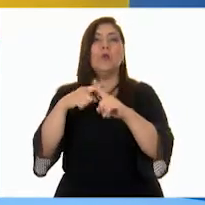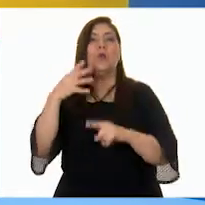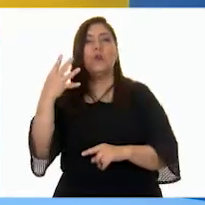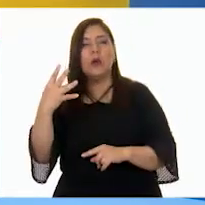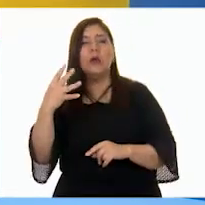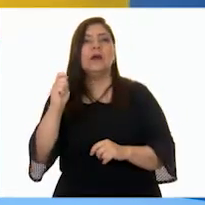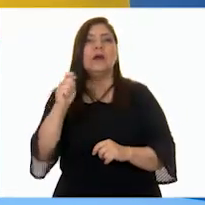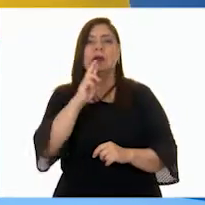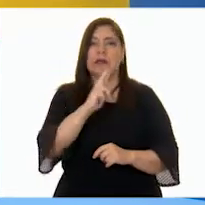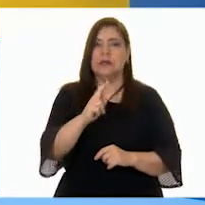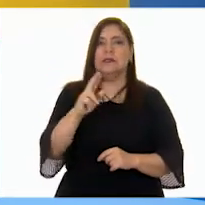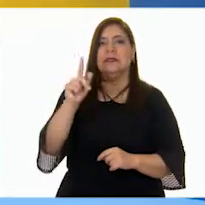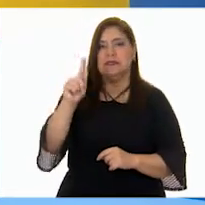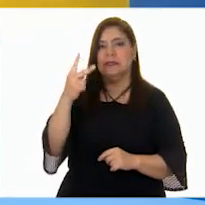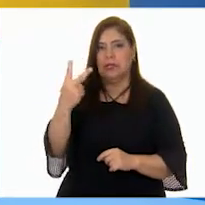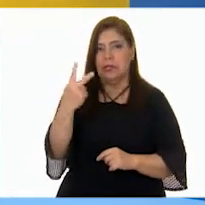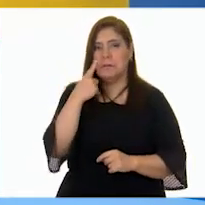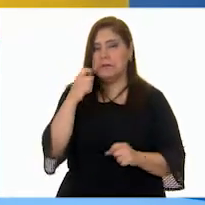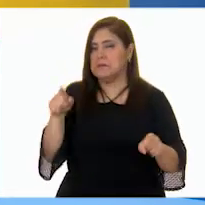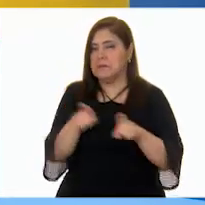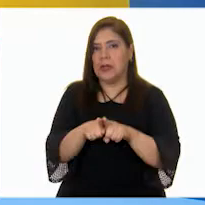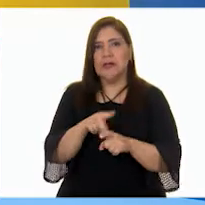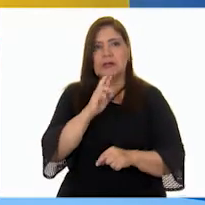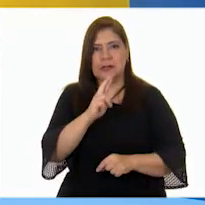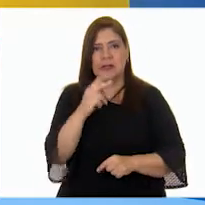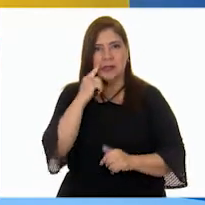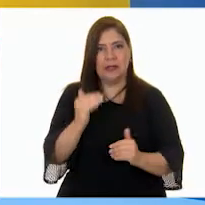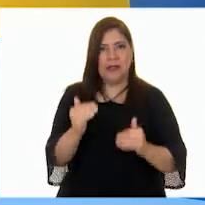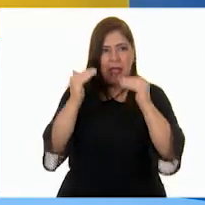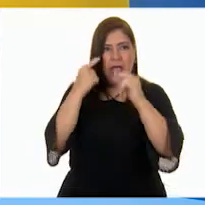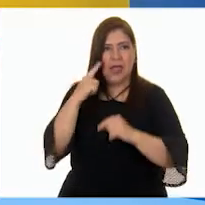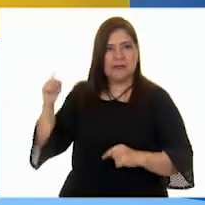maestra. Me da exactamente el mismo resultado que aquí arribita.